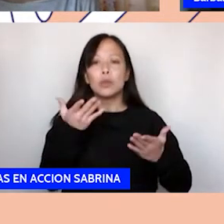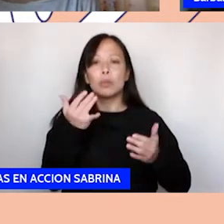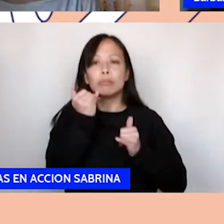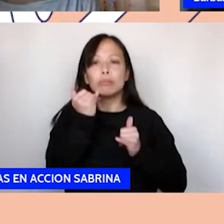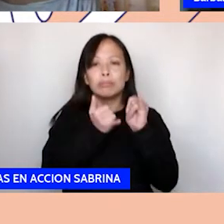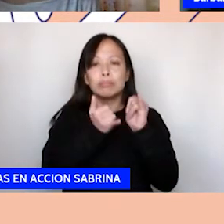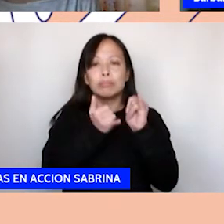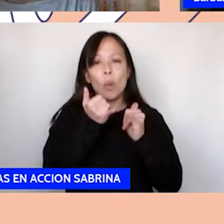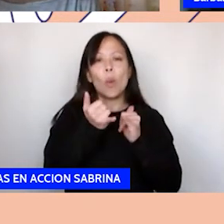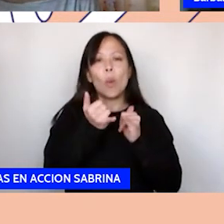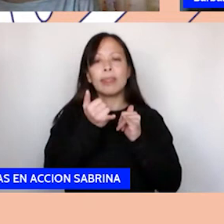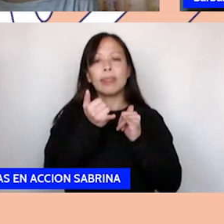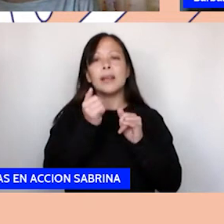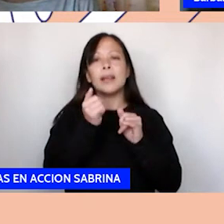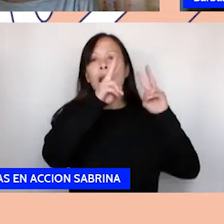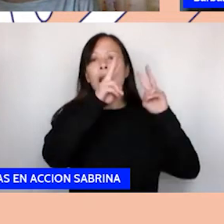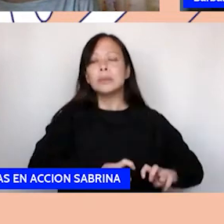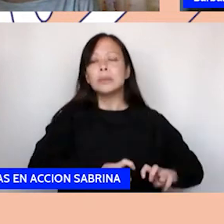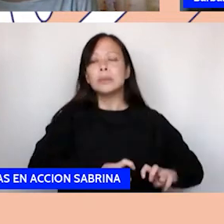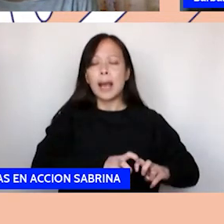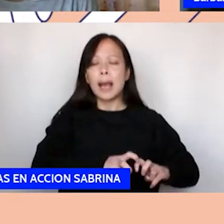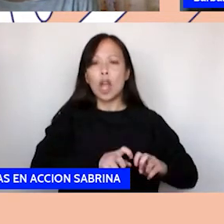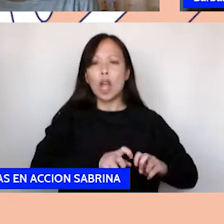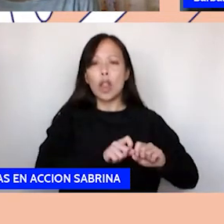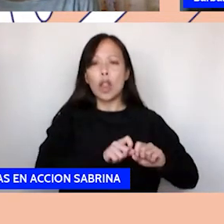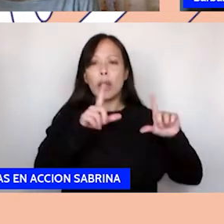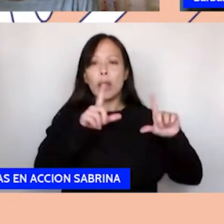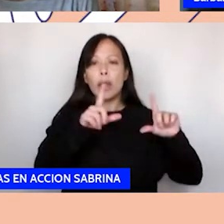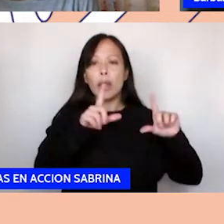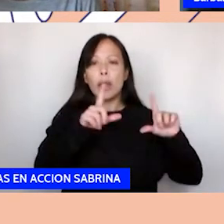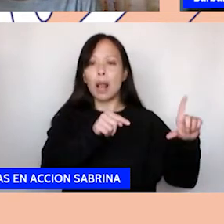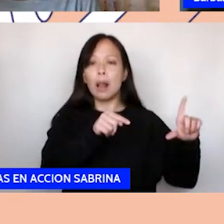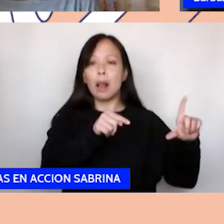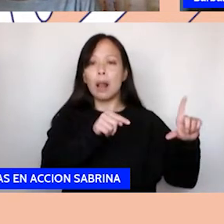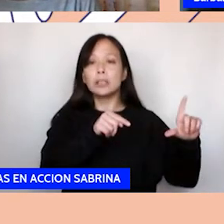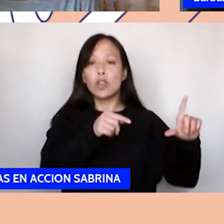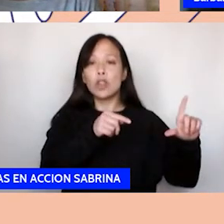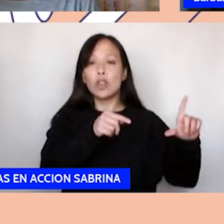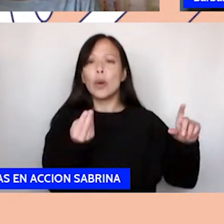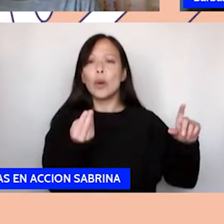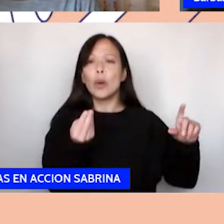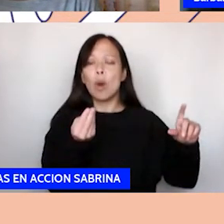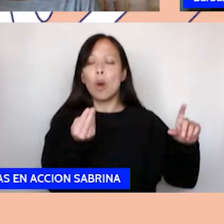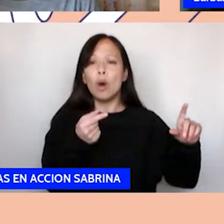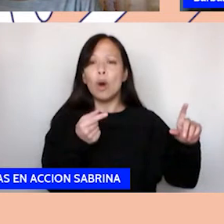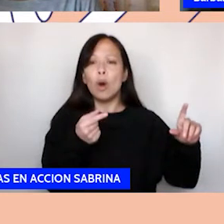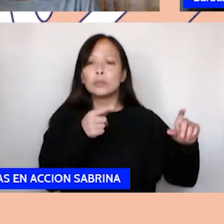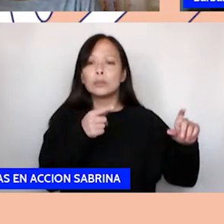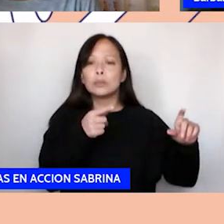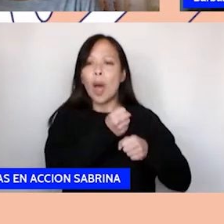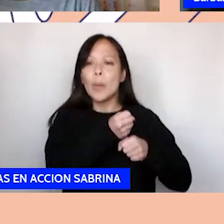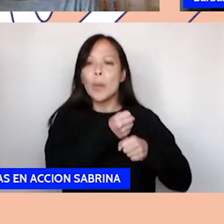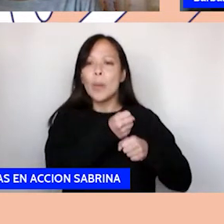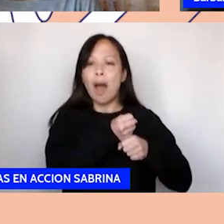acá en Open Hearings y también cómo es que ustedes trabajan no solo el tema de tecnología, sino